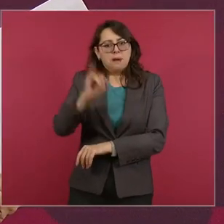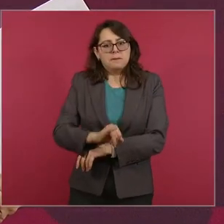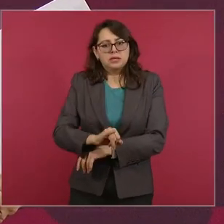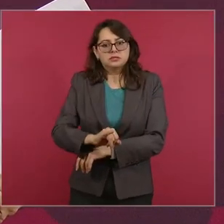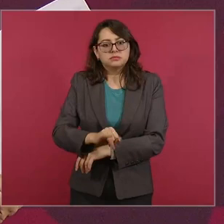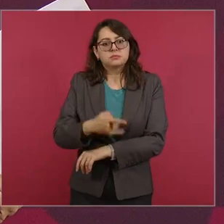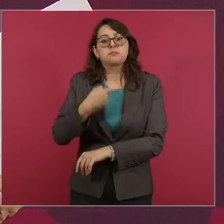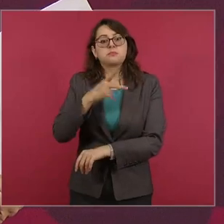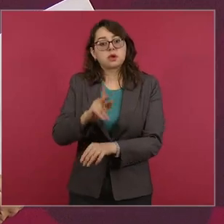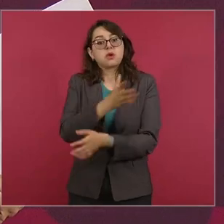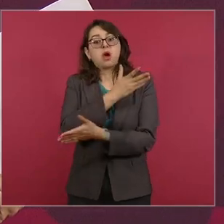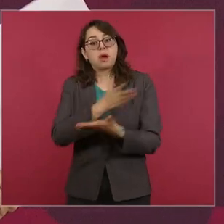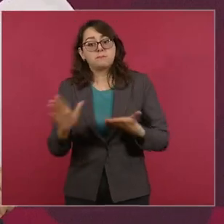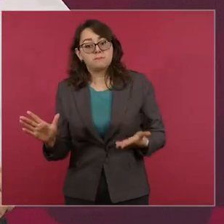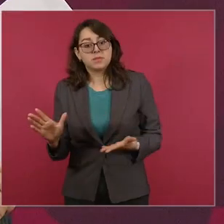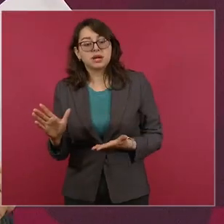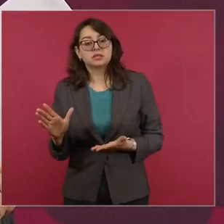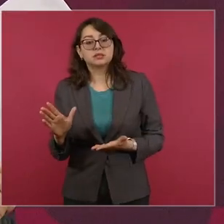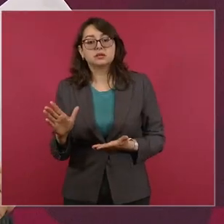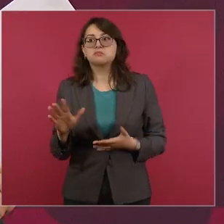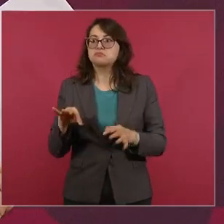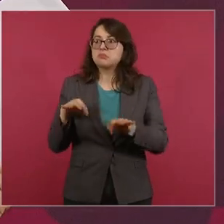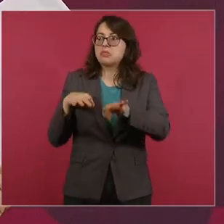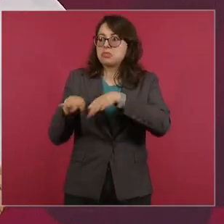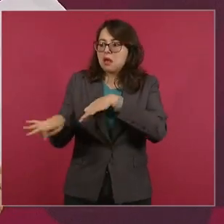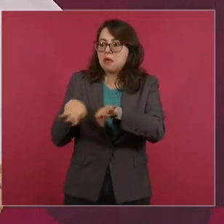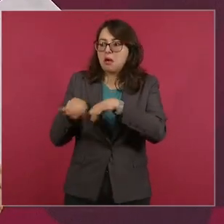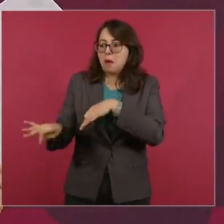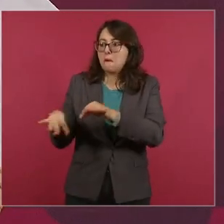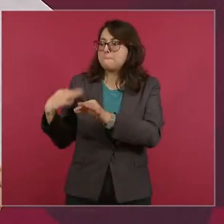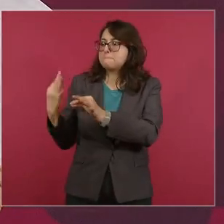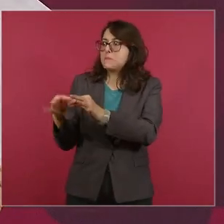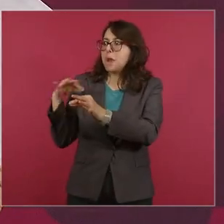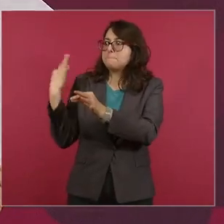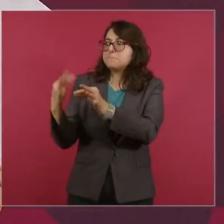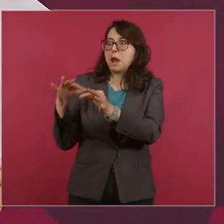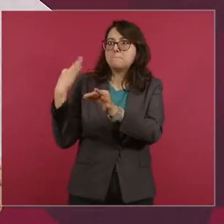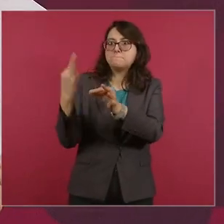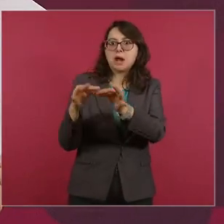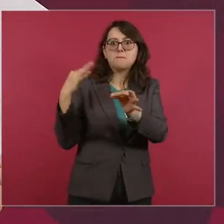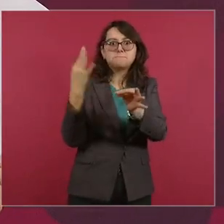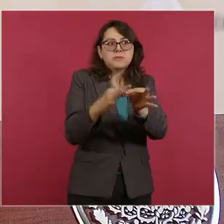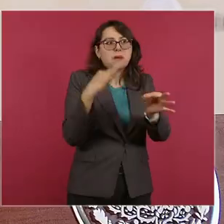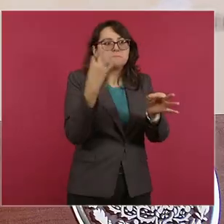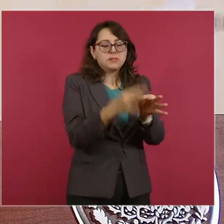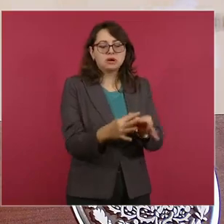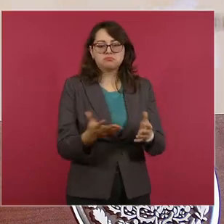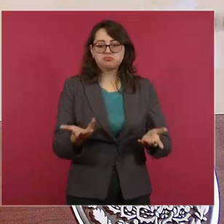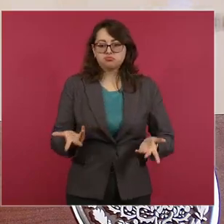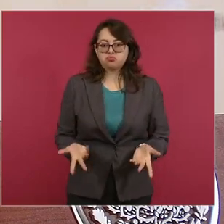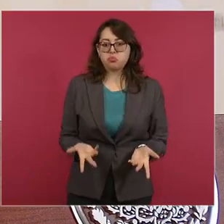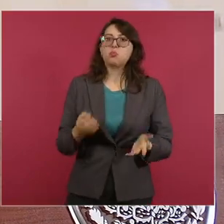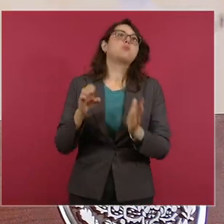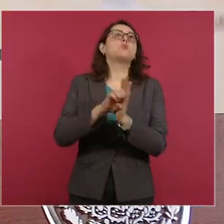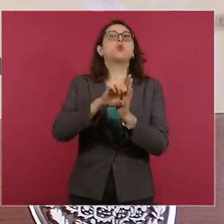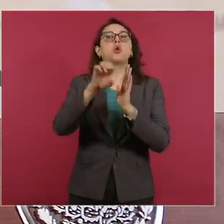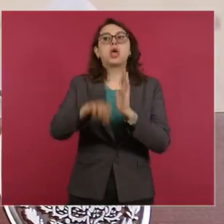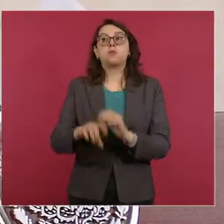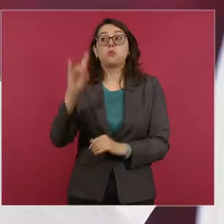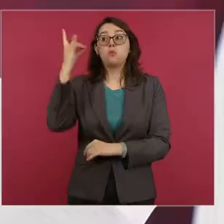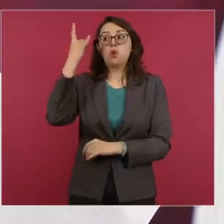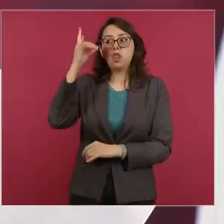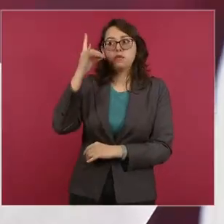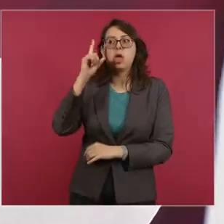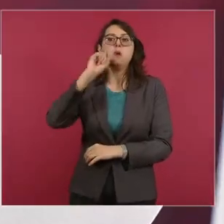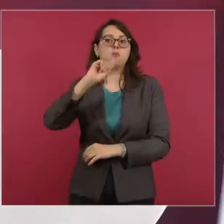sino que hay quienes han hecho una labor excepcional la embajadora de Bolivia